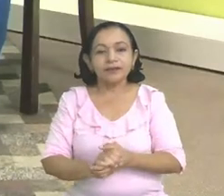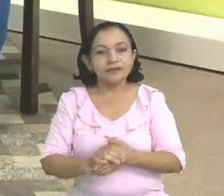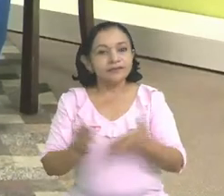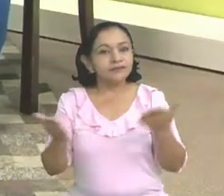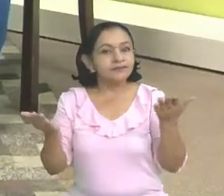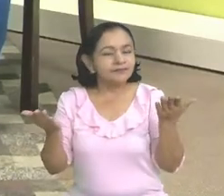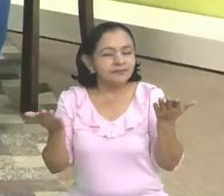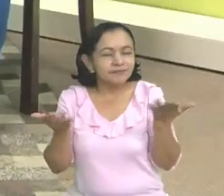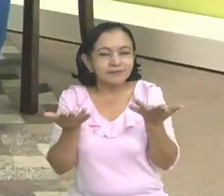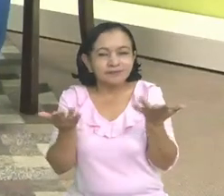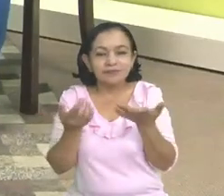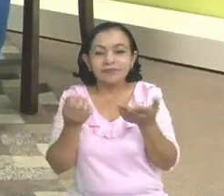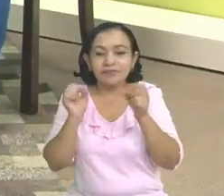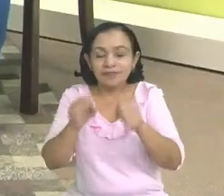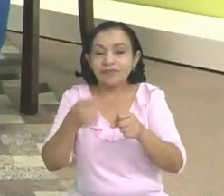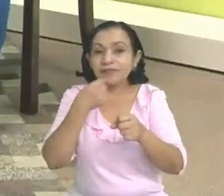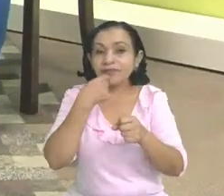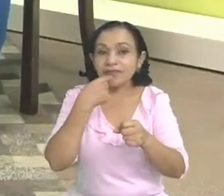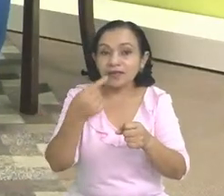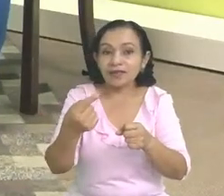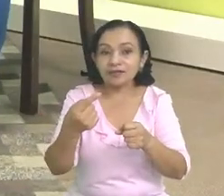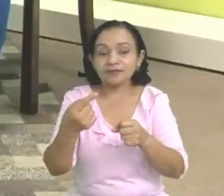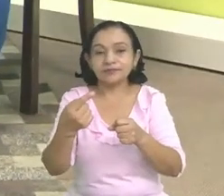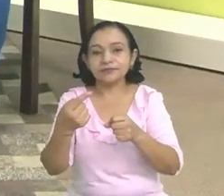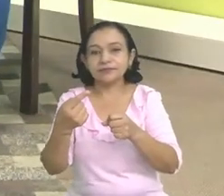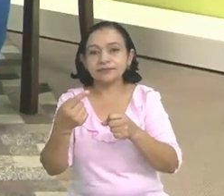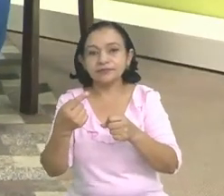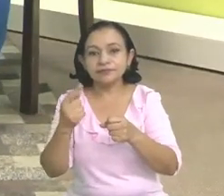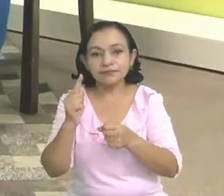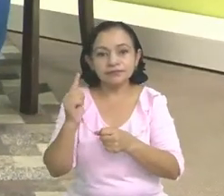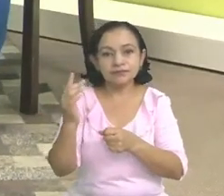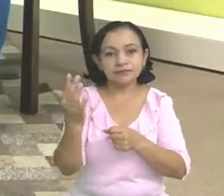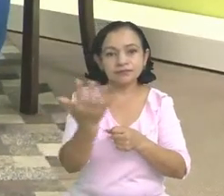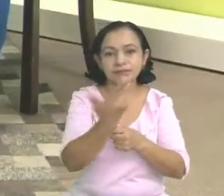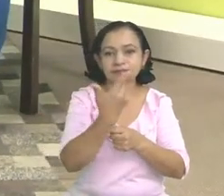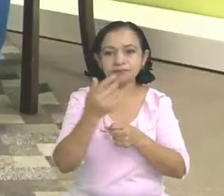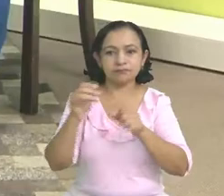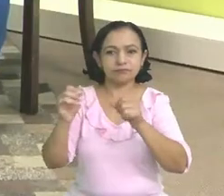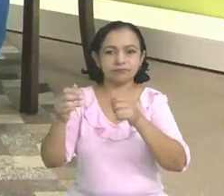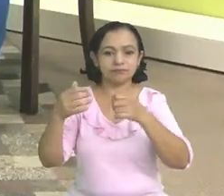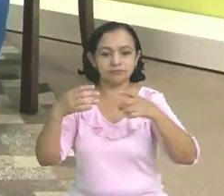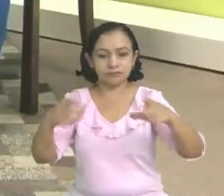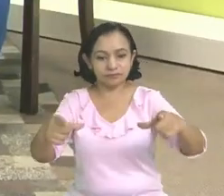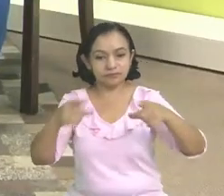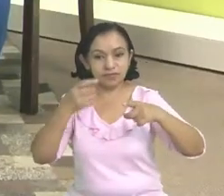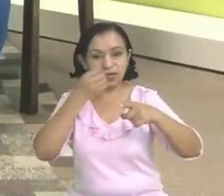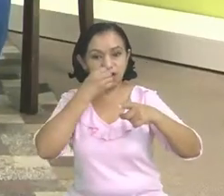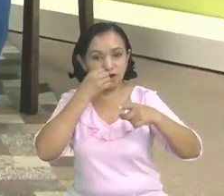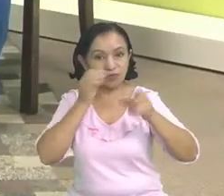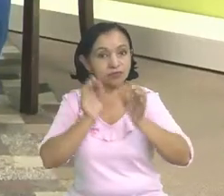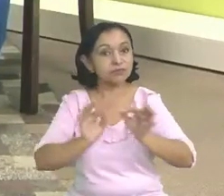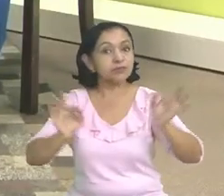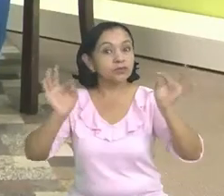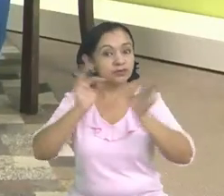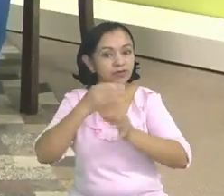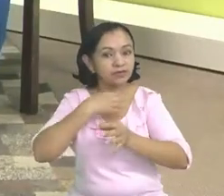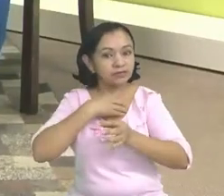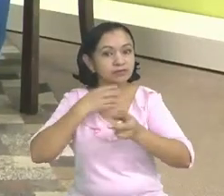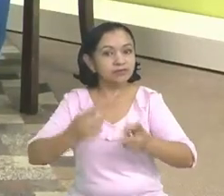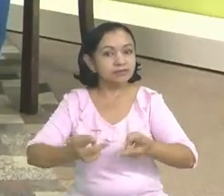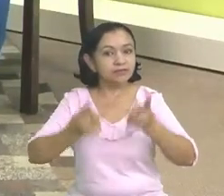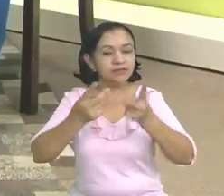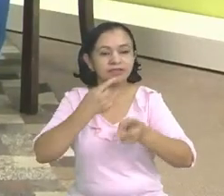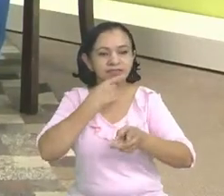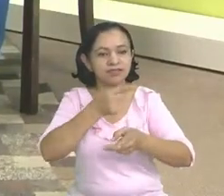muy, ¿cómo le diría? Que jueguen todos con uno, menos con la alimentación. Menos con la alimentación, sí. O sea, ya limitar a